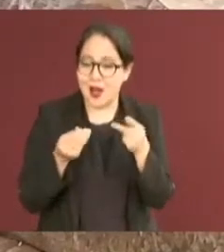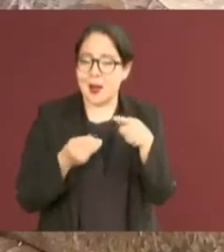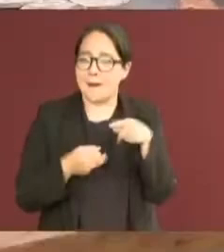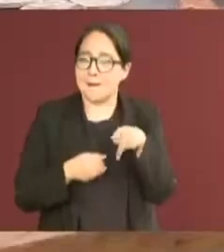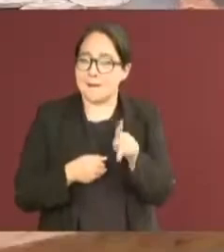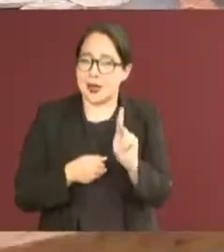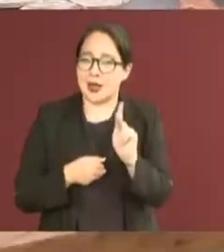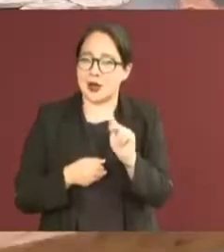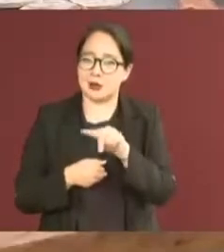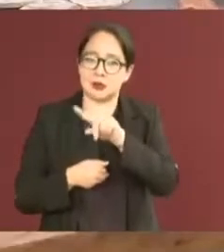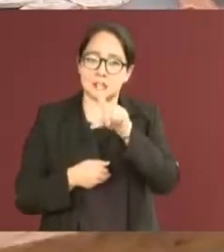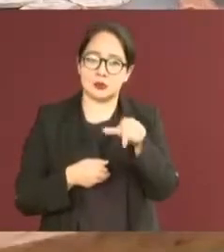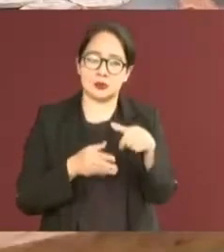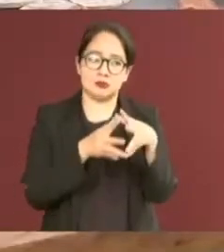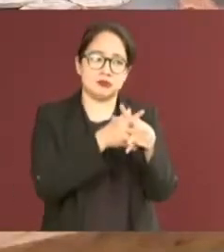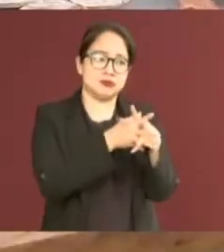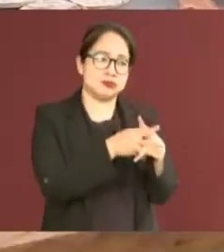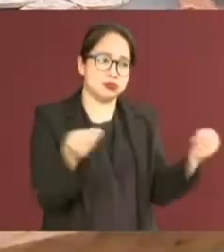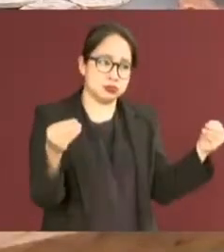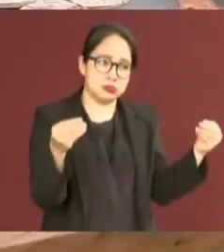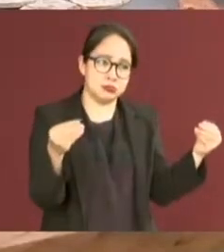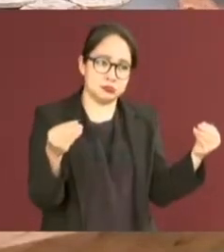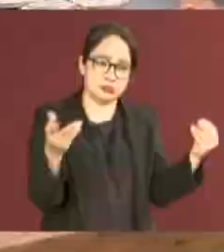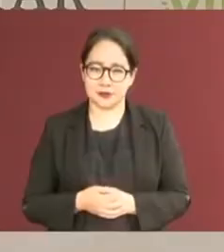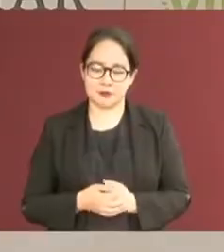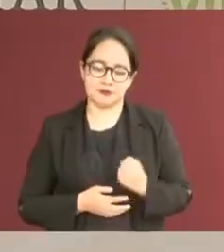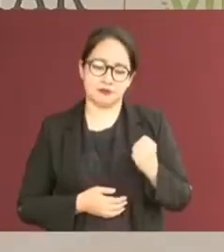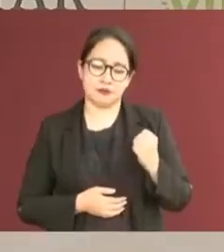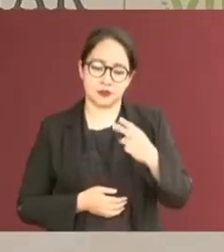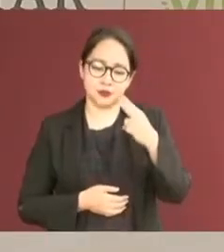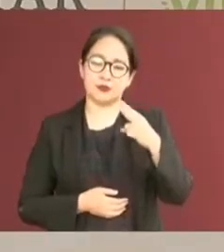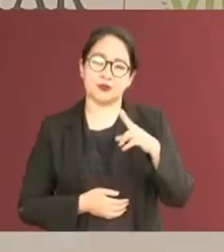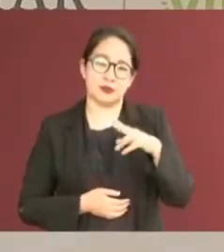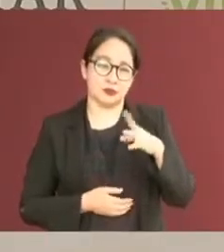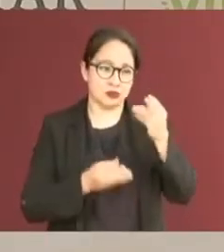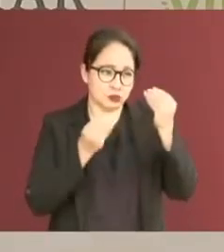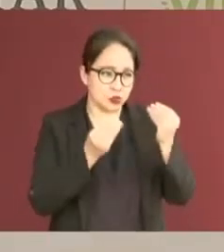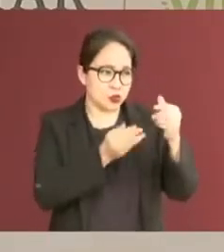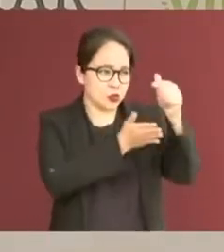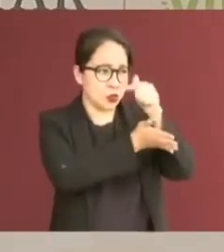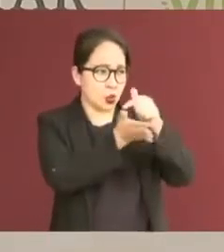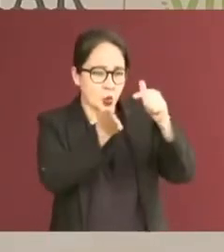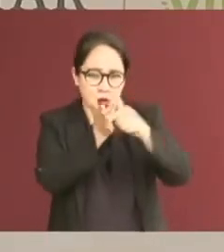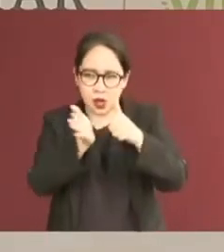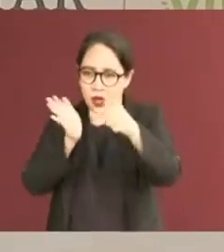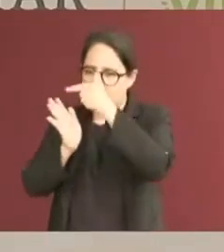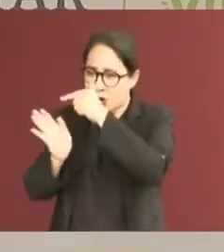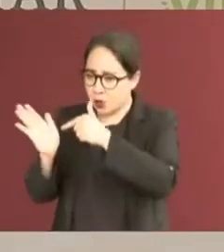muchas partes, afortunadamente, agua.